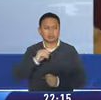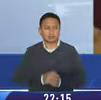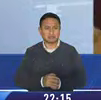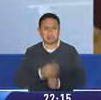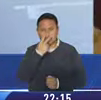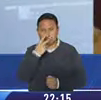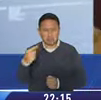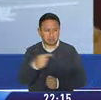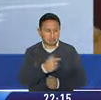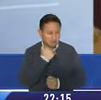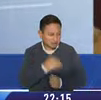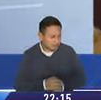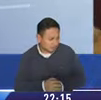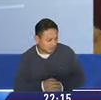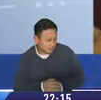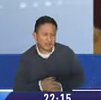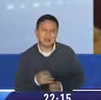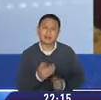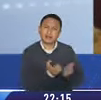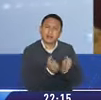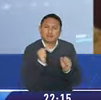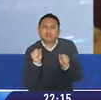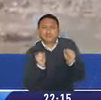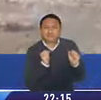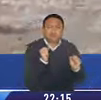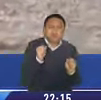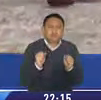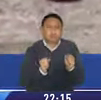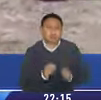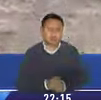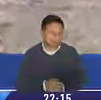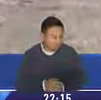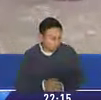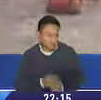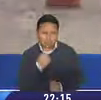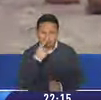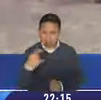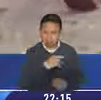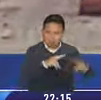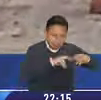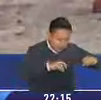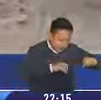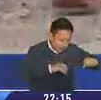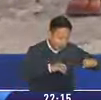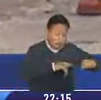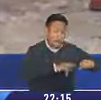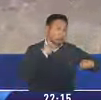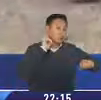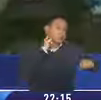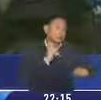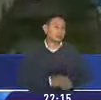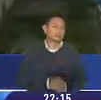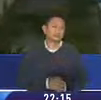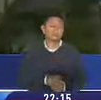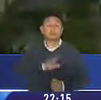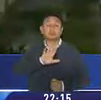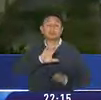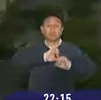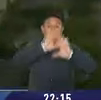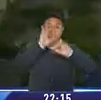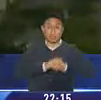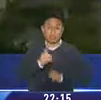divisaron algo que se movía entre unas prendas de ropa. Todos investigaron. Era una pequeña. Yo salí a las 5 de la mañana acá a